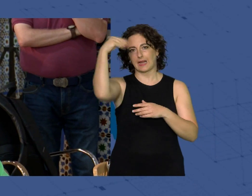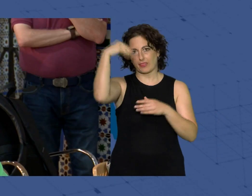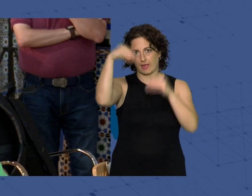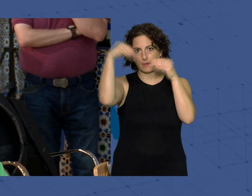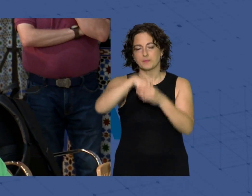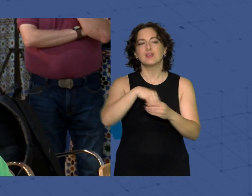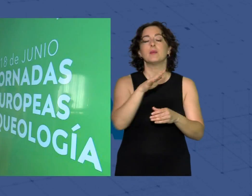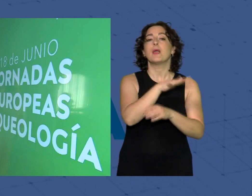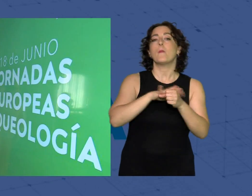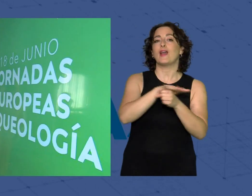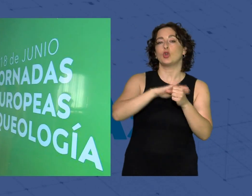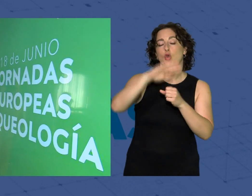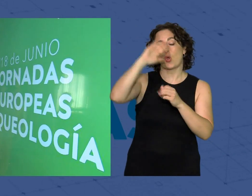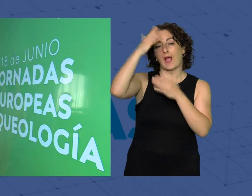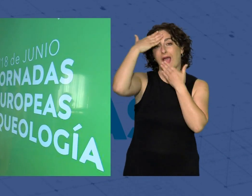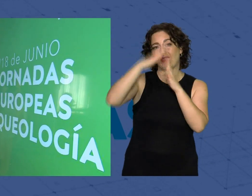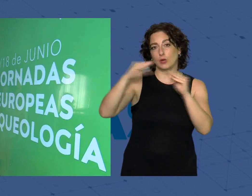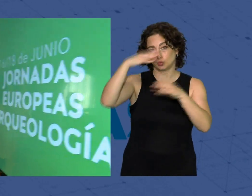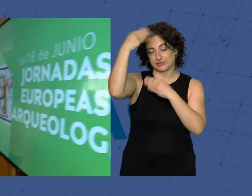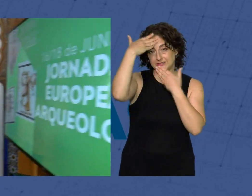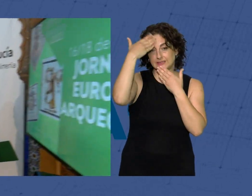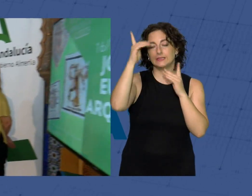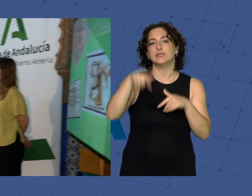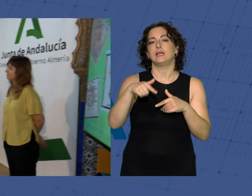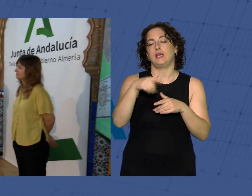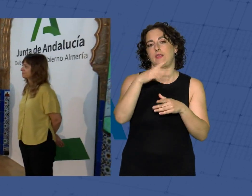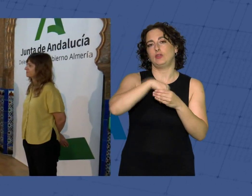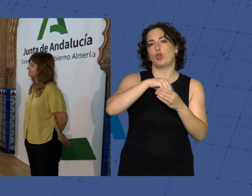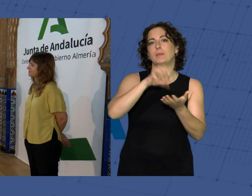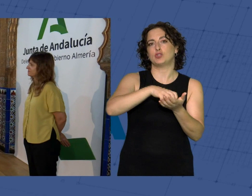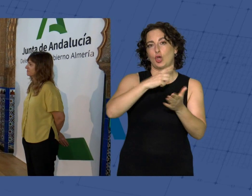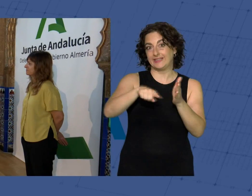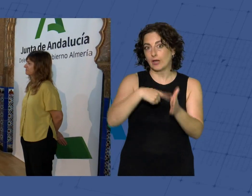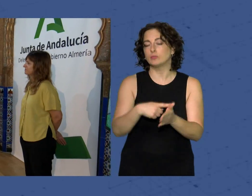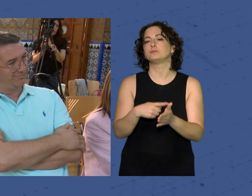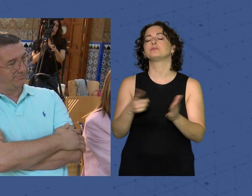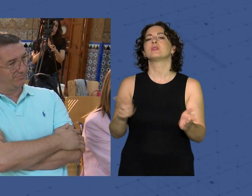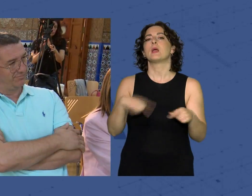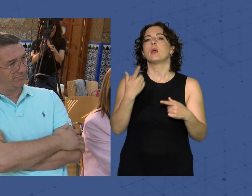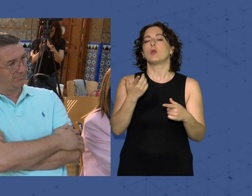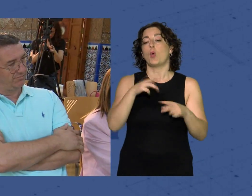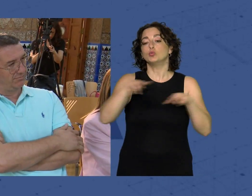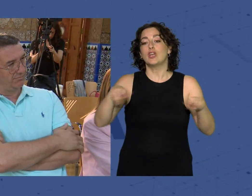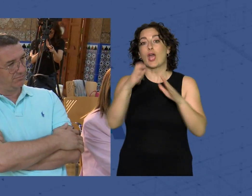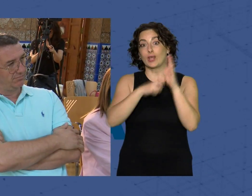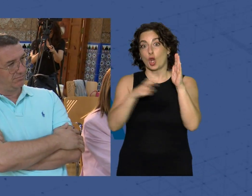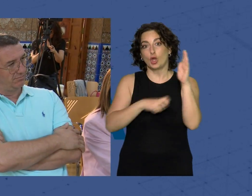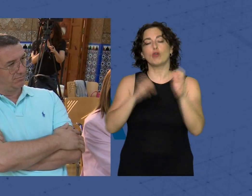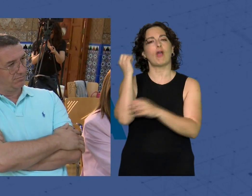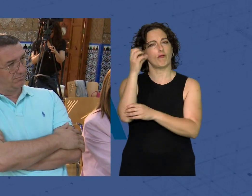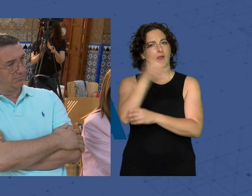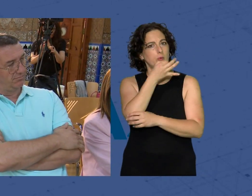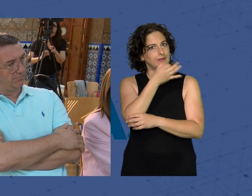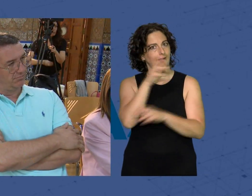andalusí en el mesón gitano y la puerta de Almería. En el Museo Arqueológico por la tarde una conferencia que promete grandes